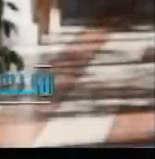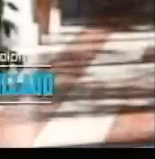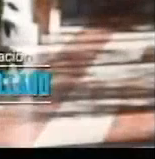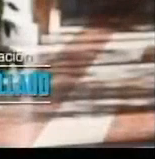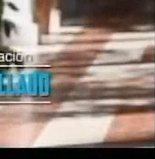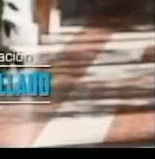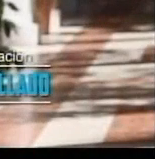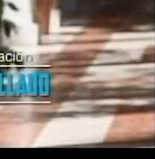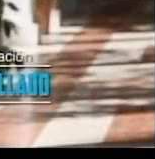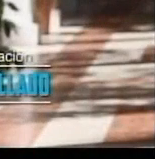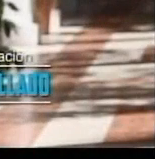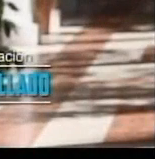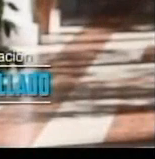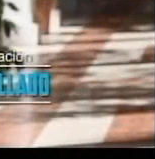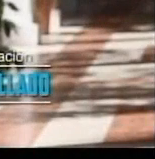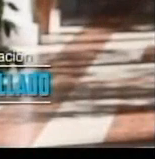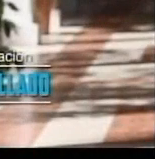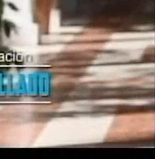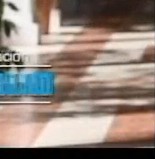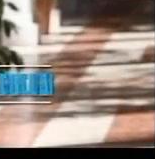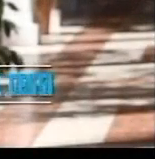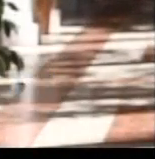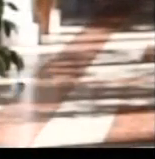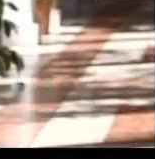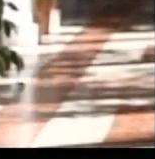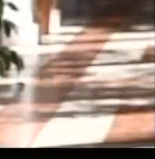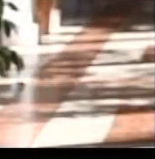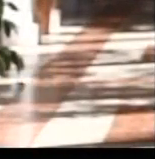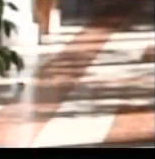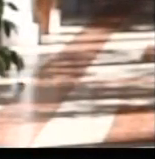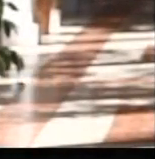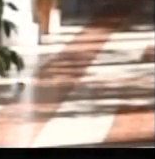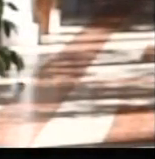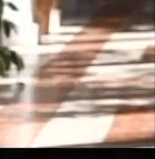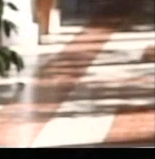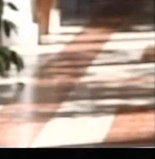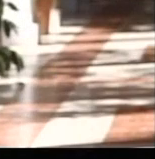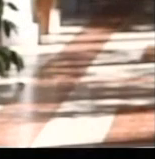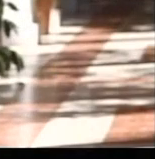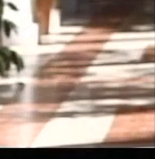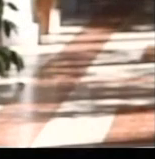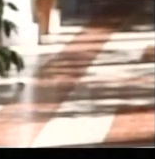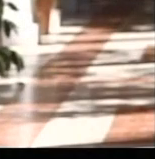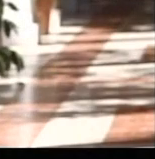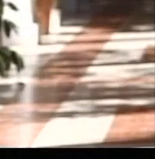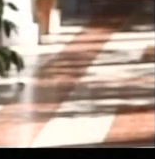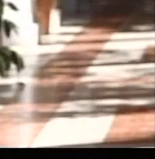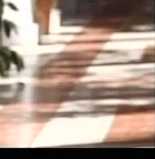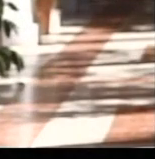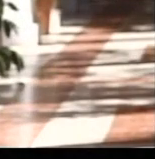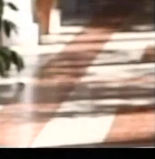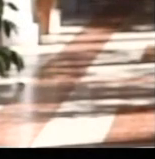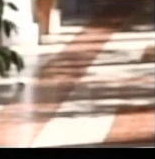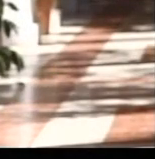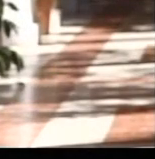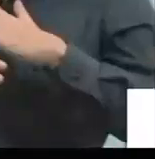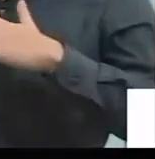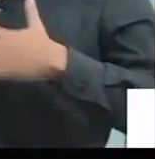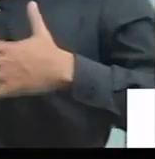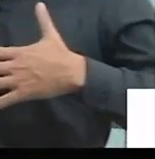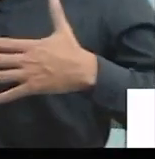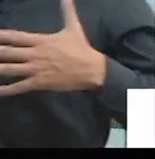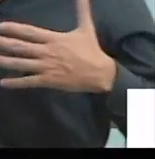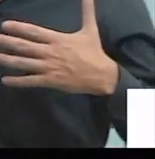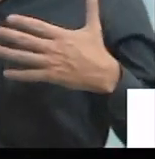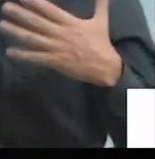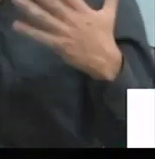El Ministerio de Educación, con el objetivo de continuar con el proceso de enseñanza-aprendizaje, ha diseñado una nueva modalidad de entrega educativa.